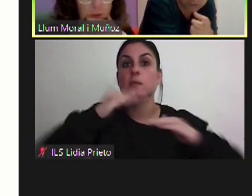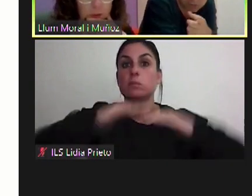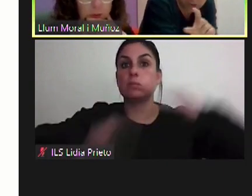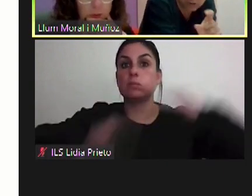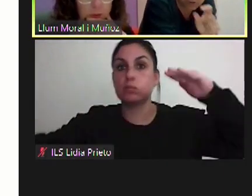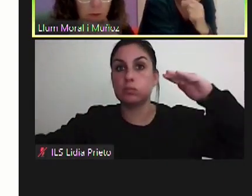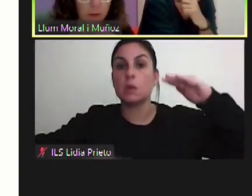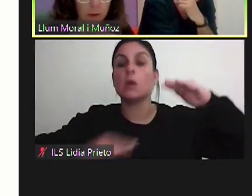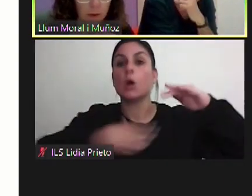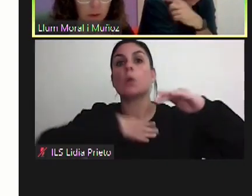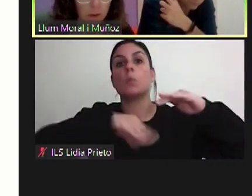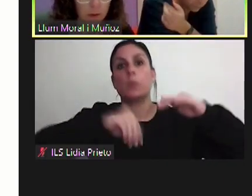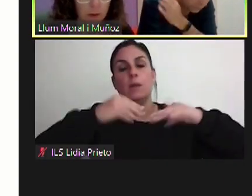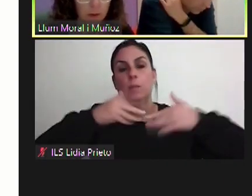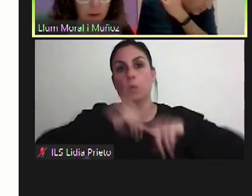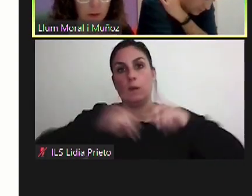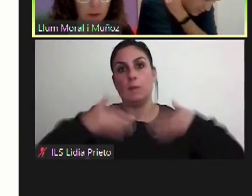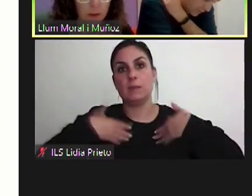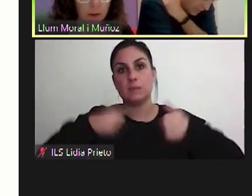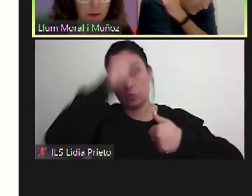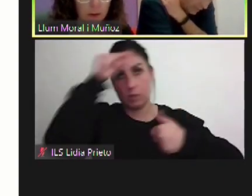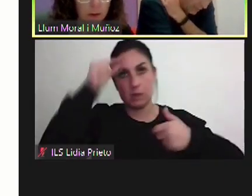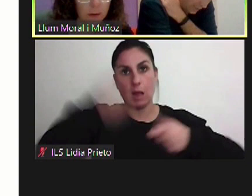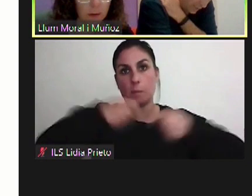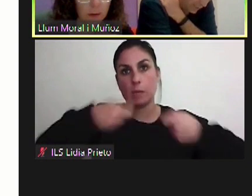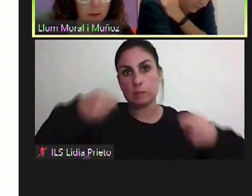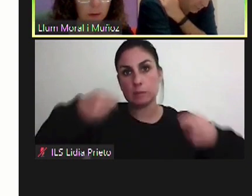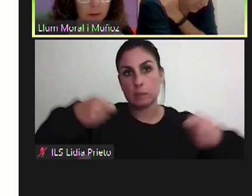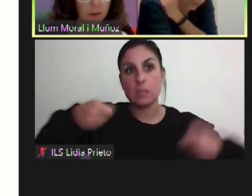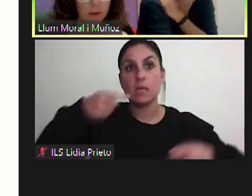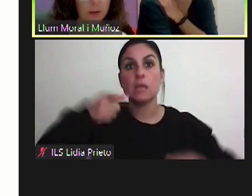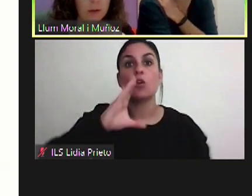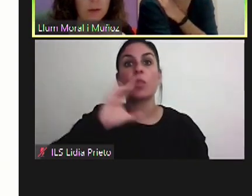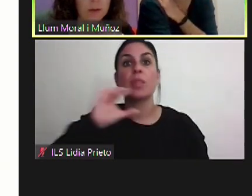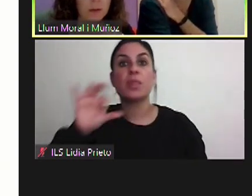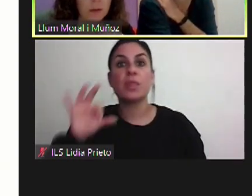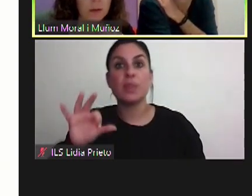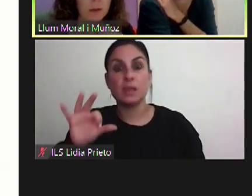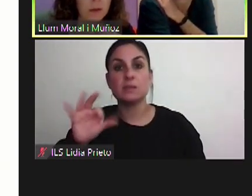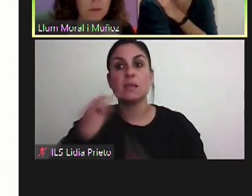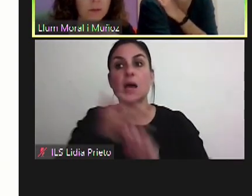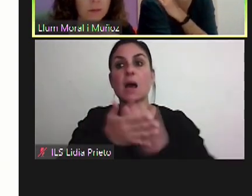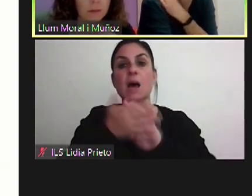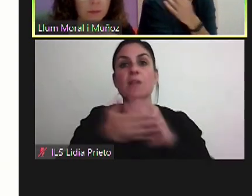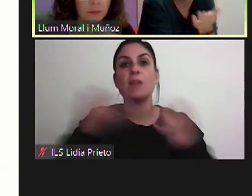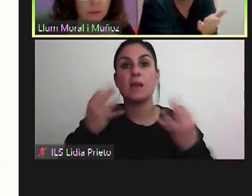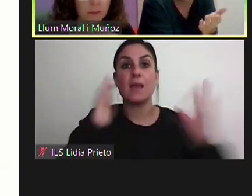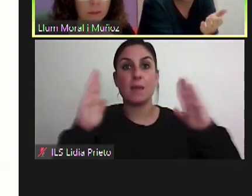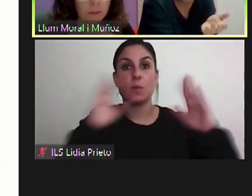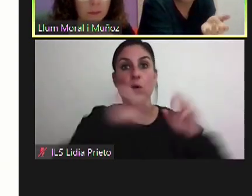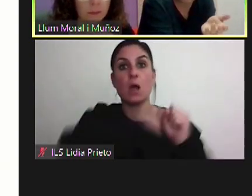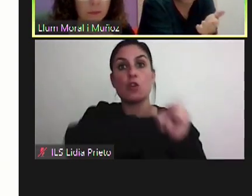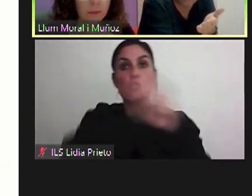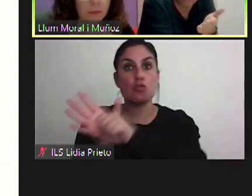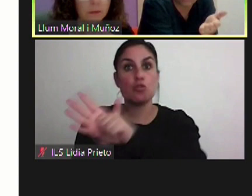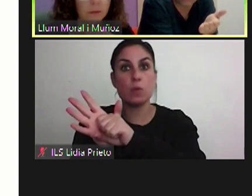En este caso, los datos que tenemos abajo son un estudio del CIS del estado emocional de la población española durante la pandemia y,